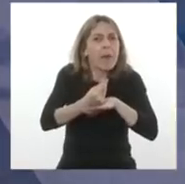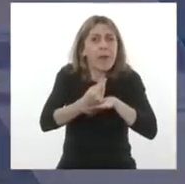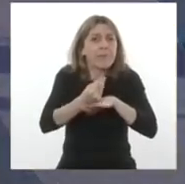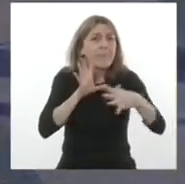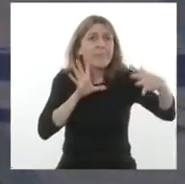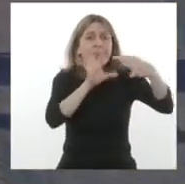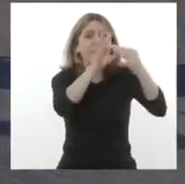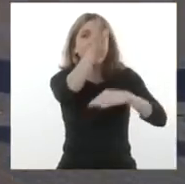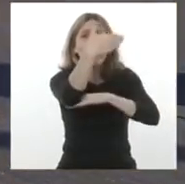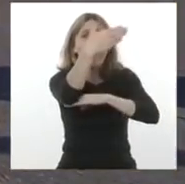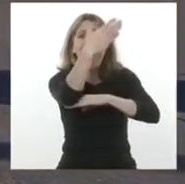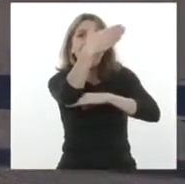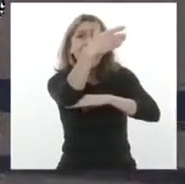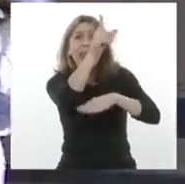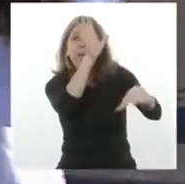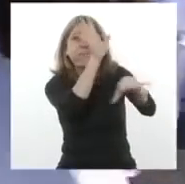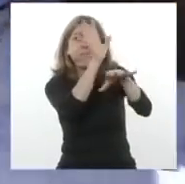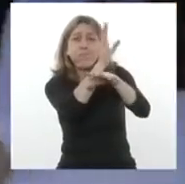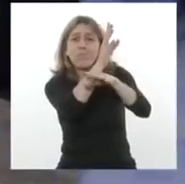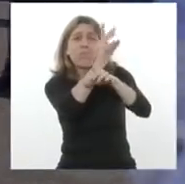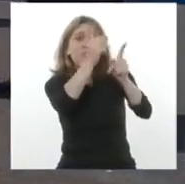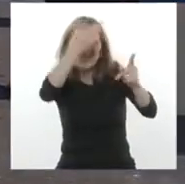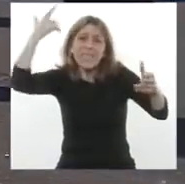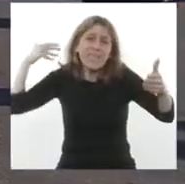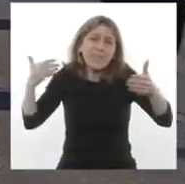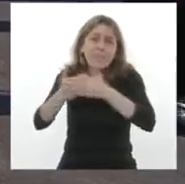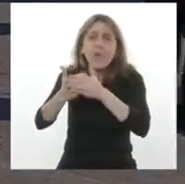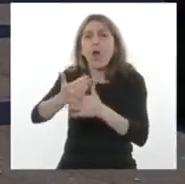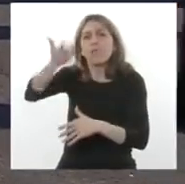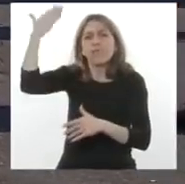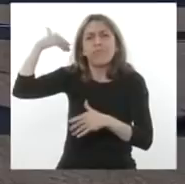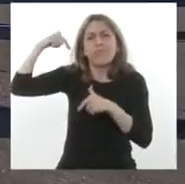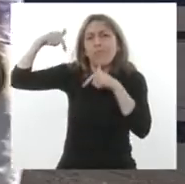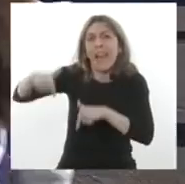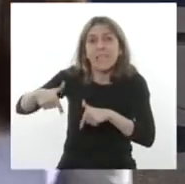Ella es nuestra historia, nuestra memoria, nuestro presente, pero es también nuestro futuro.